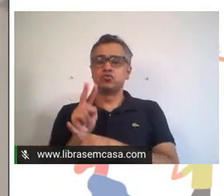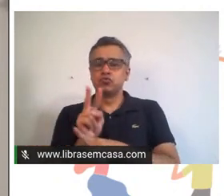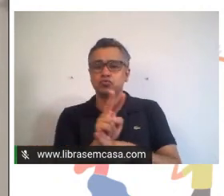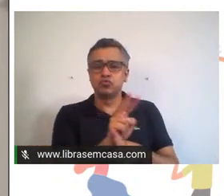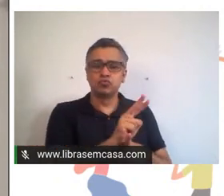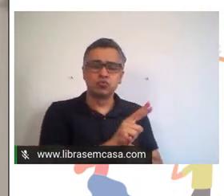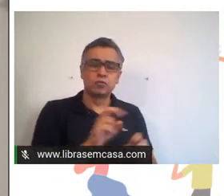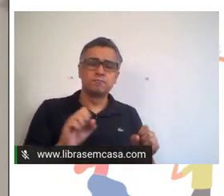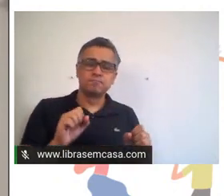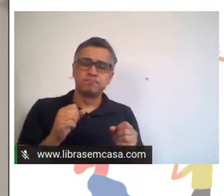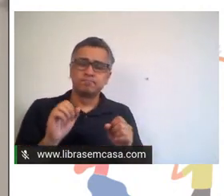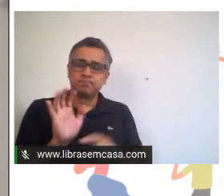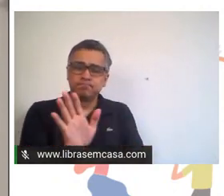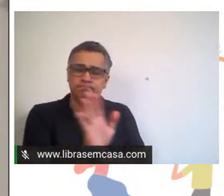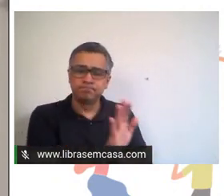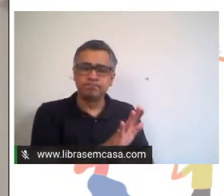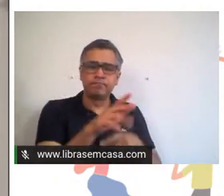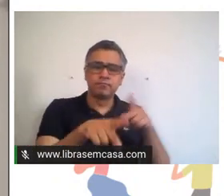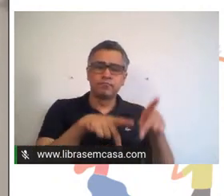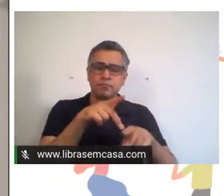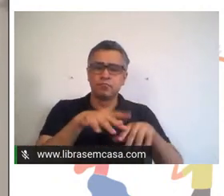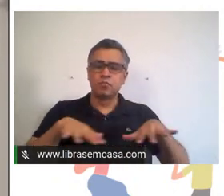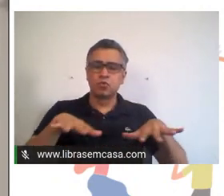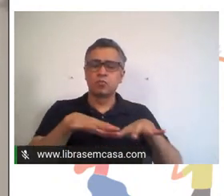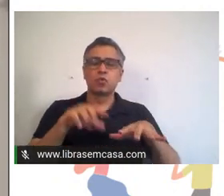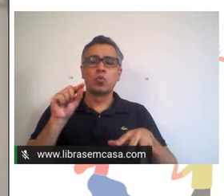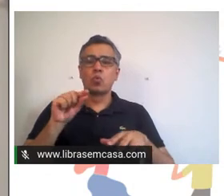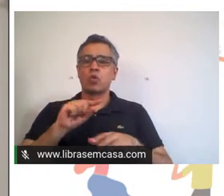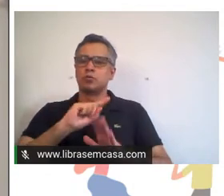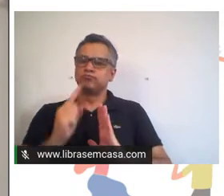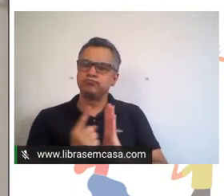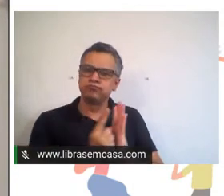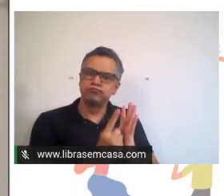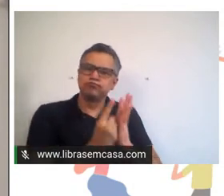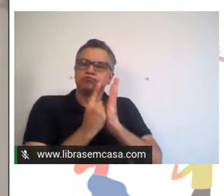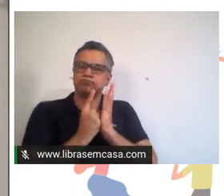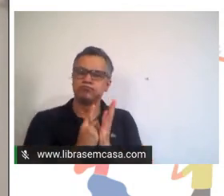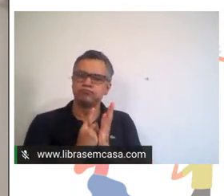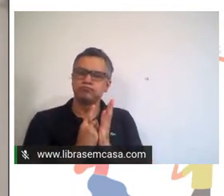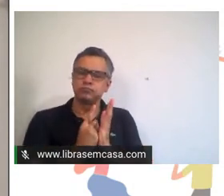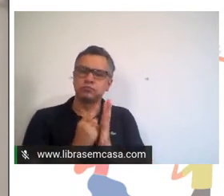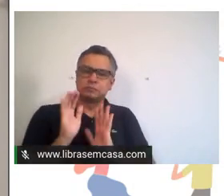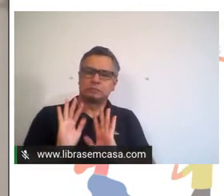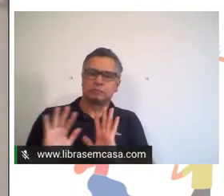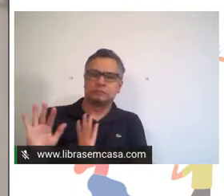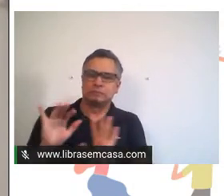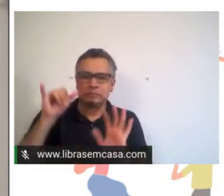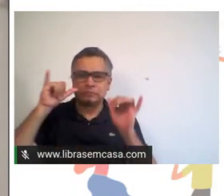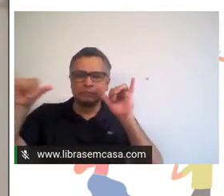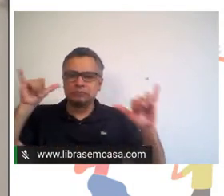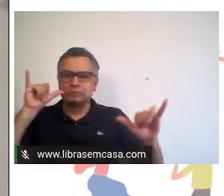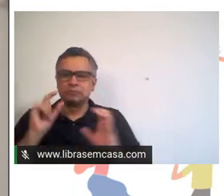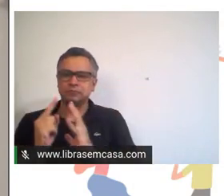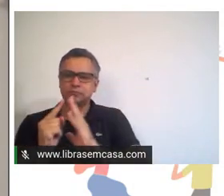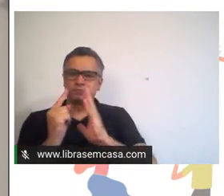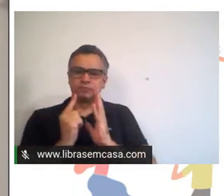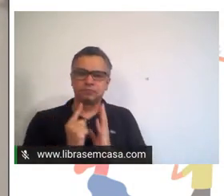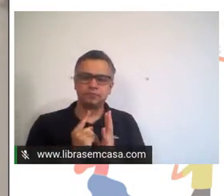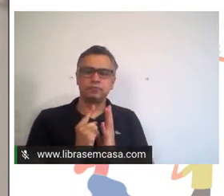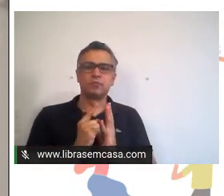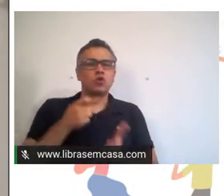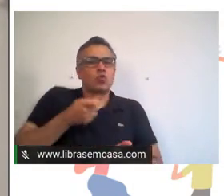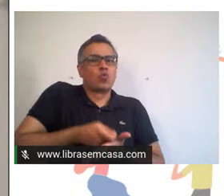protección de la población, como el confinamiento preventivo y